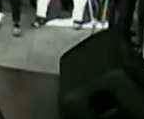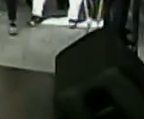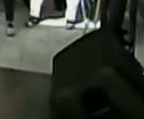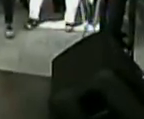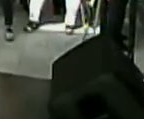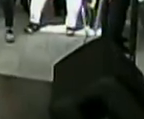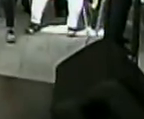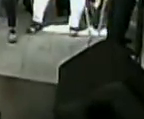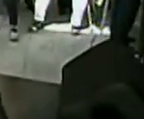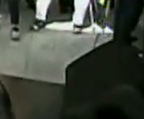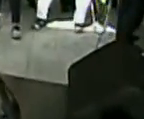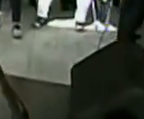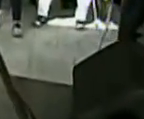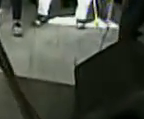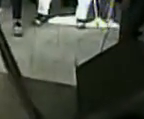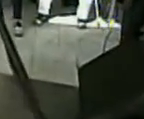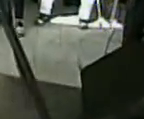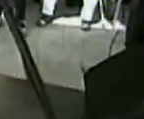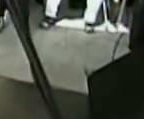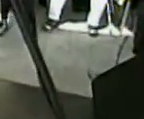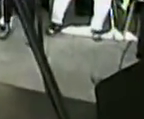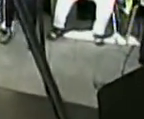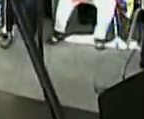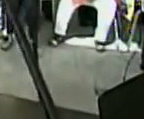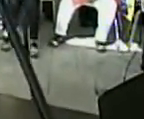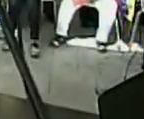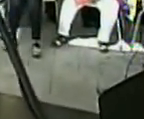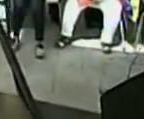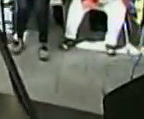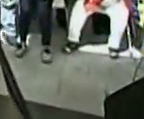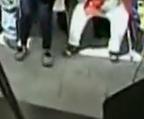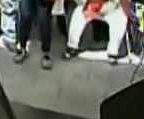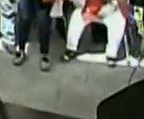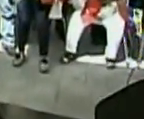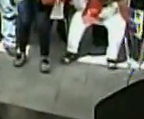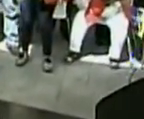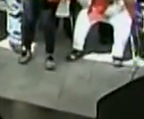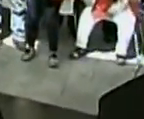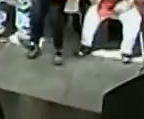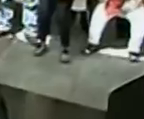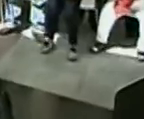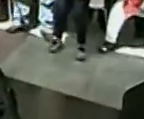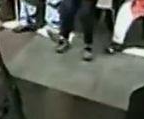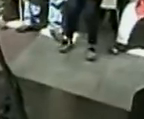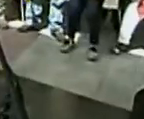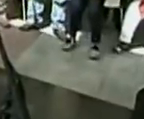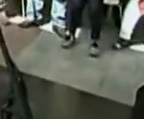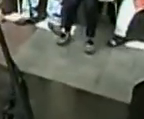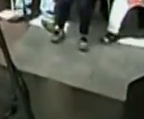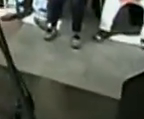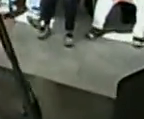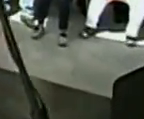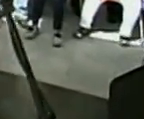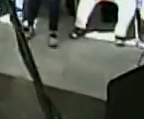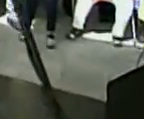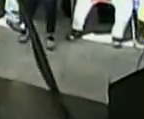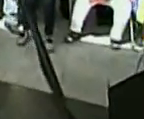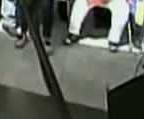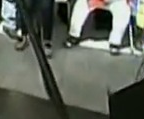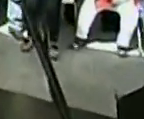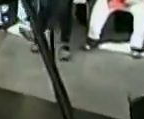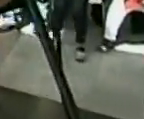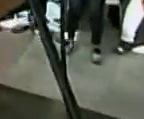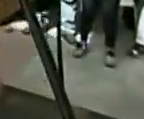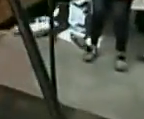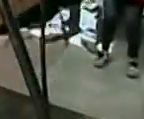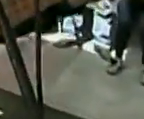sido carnetizados a través del sistema de carnet de la patria. El presidente destacaba, más de